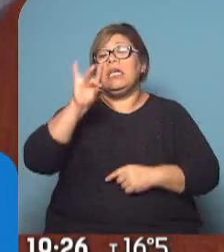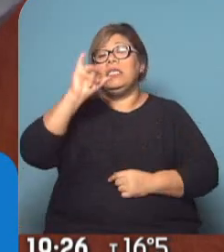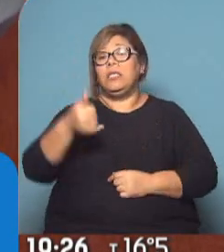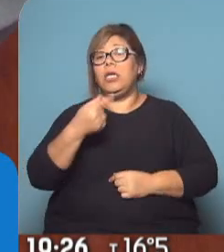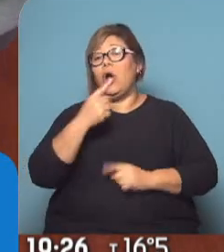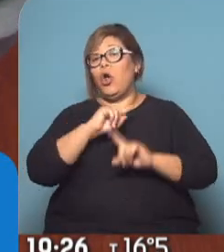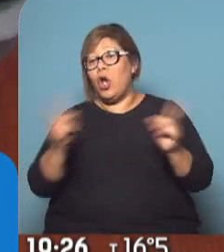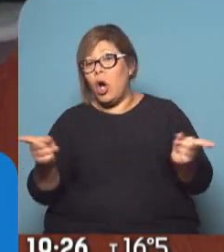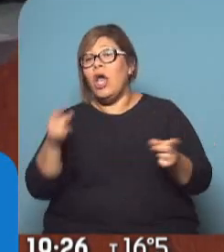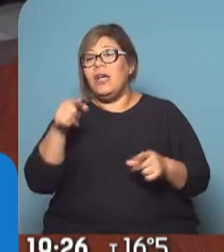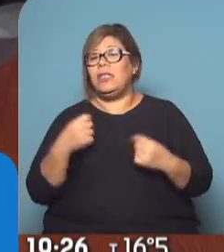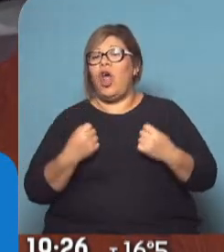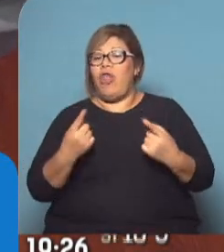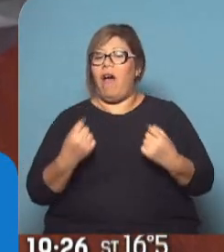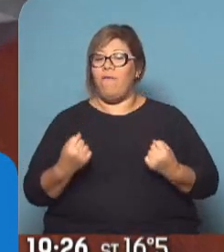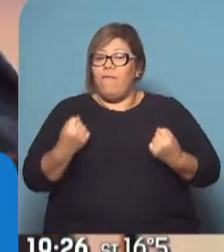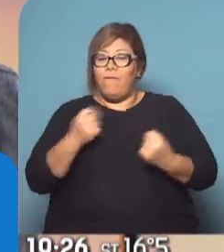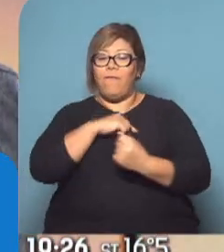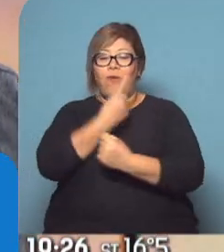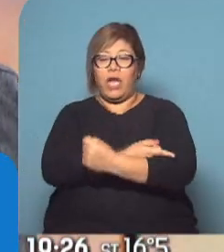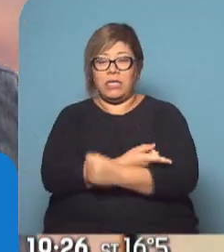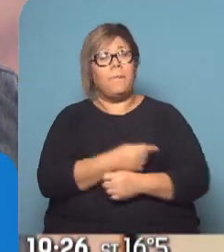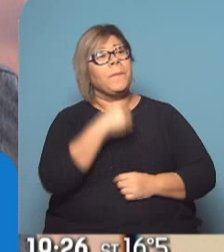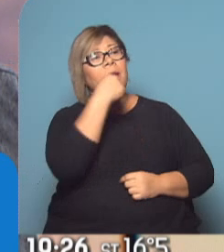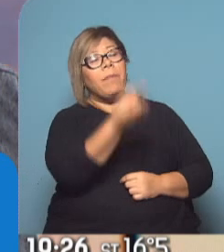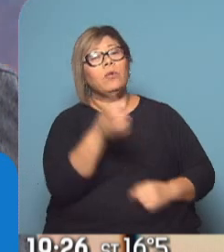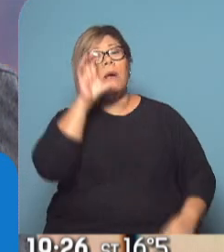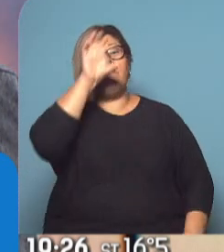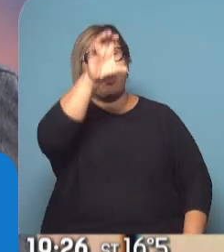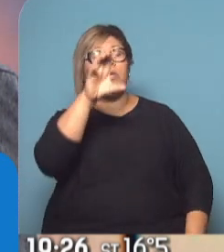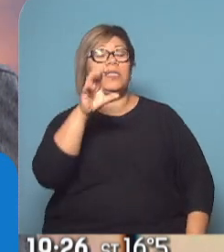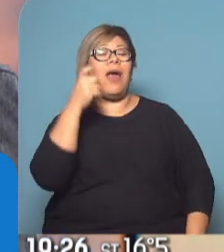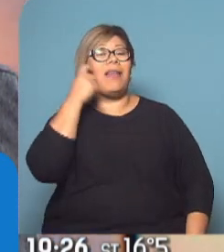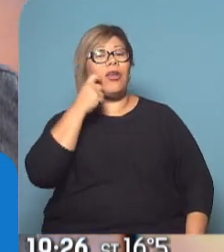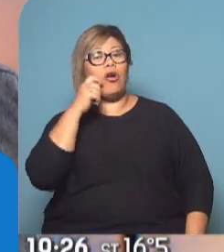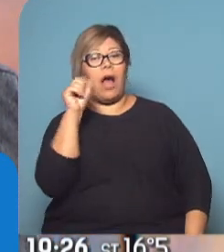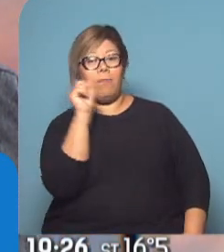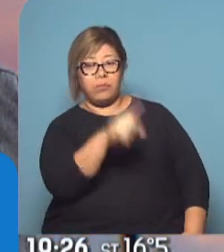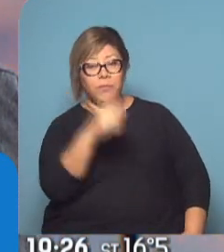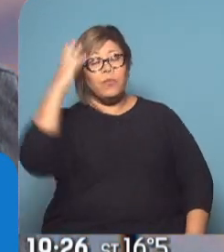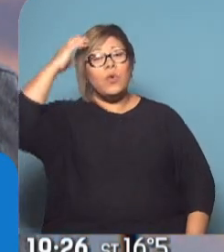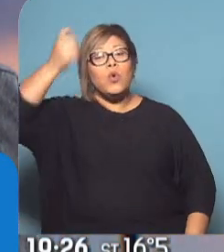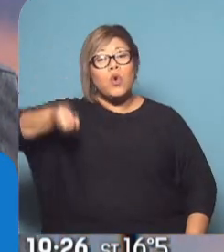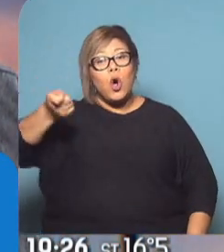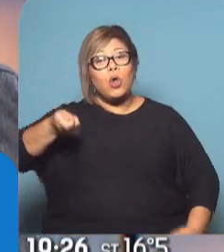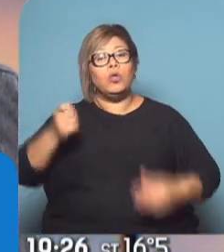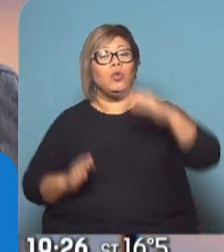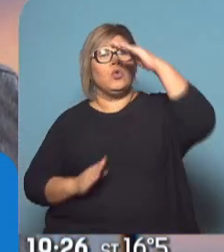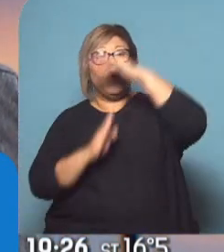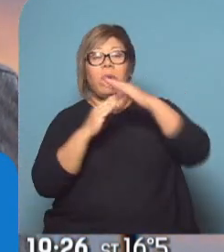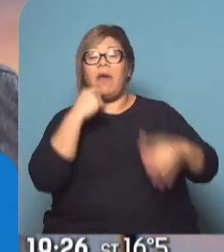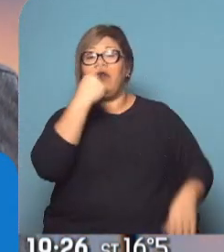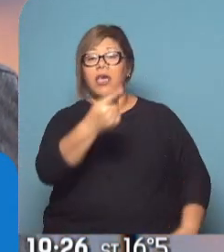el espacio que pasa mientras tanto en su provincia después de que la corte suprema decidiera que no podía avanzar con la re-reelección